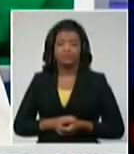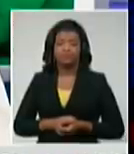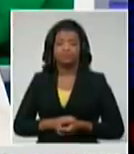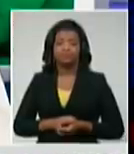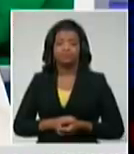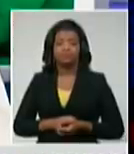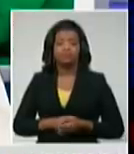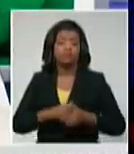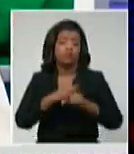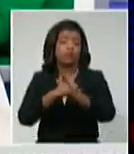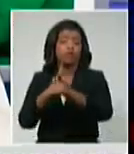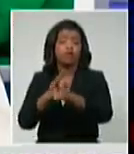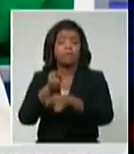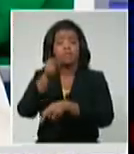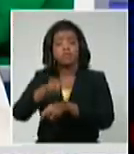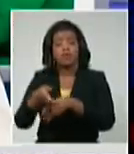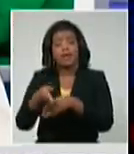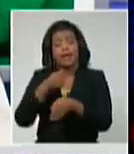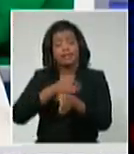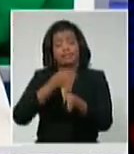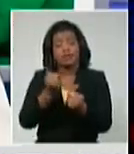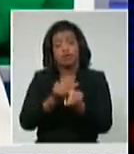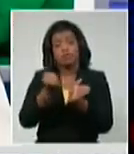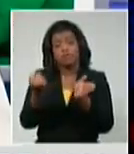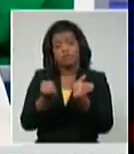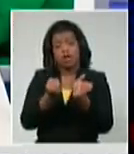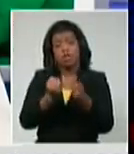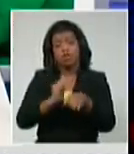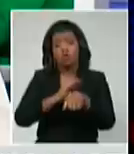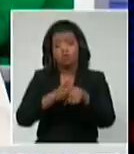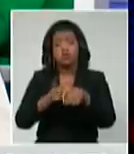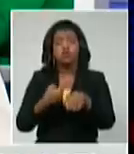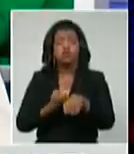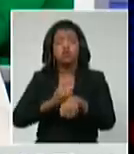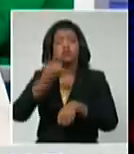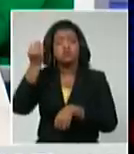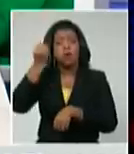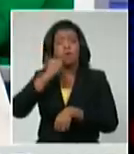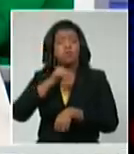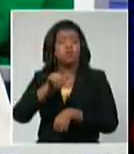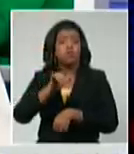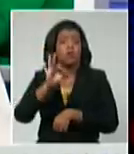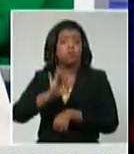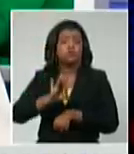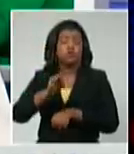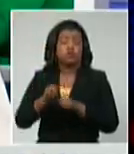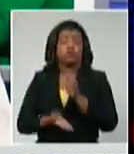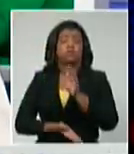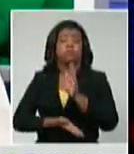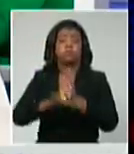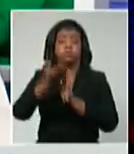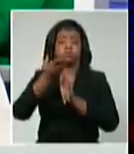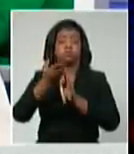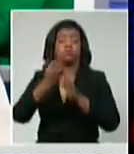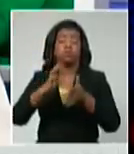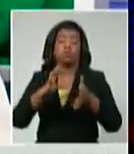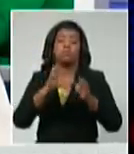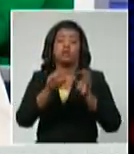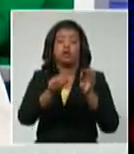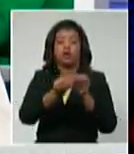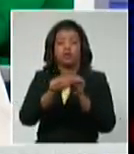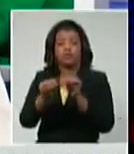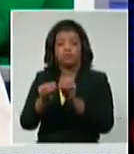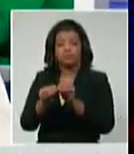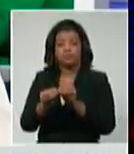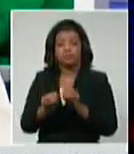confirmados, que en muchas ocasiones sabemos el alto % de contagio que provoca.